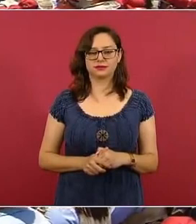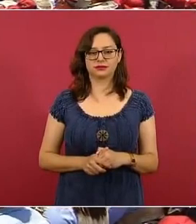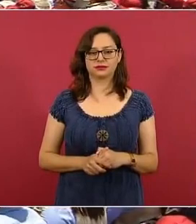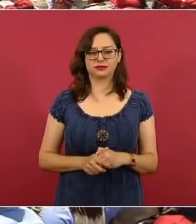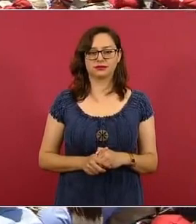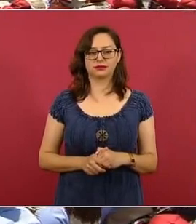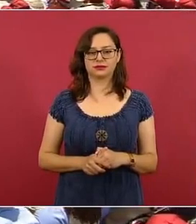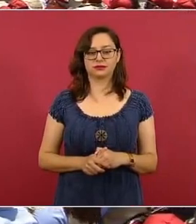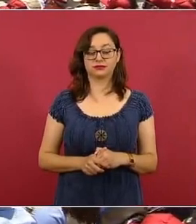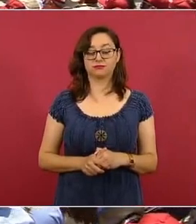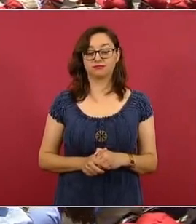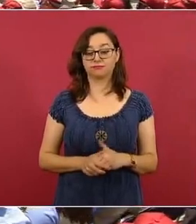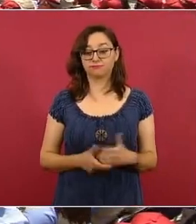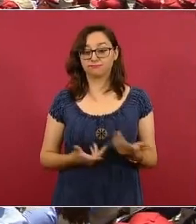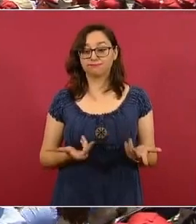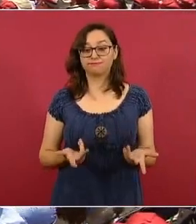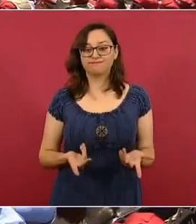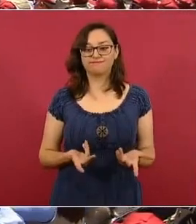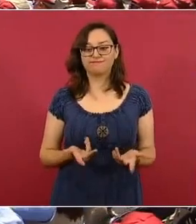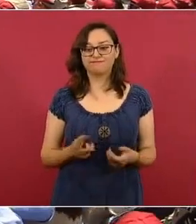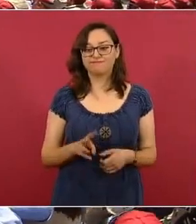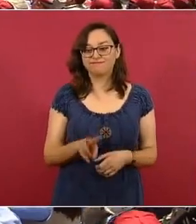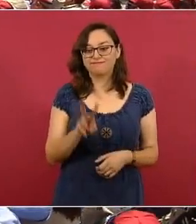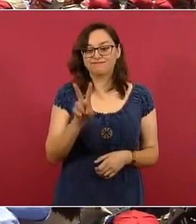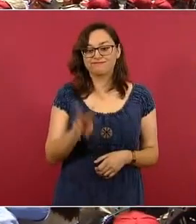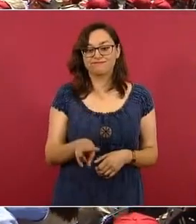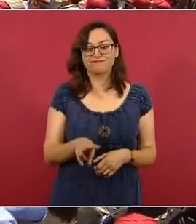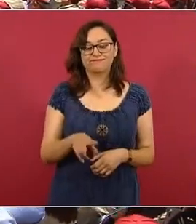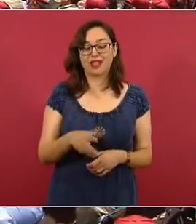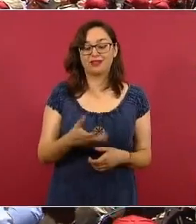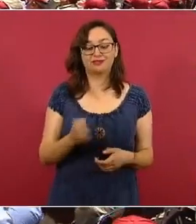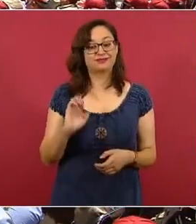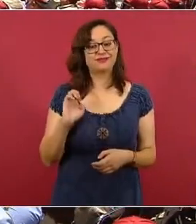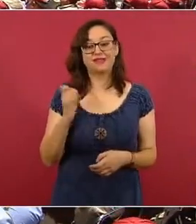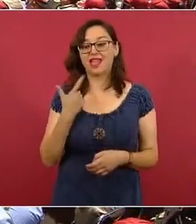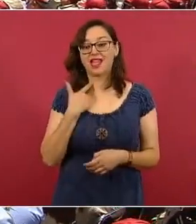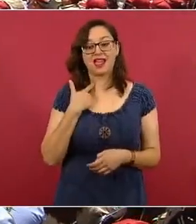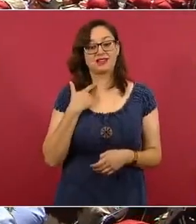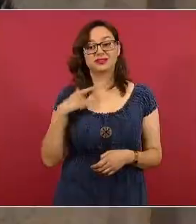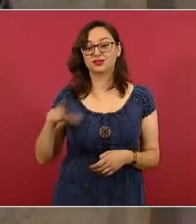Nos dejaron, como muchas cosas,